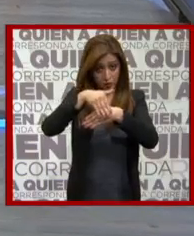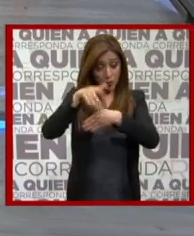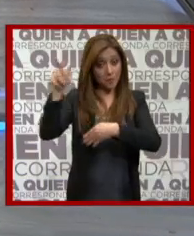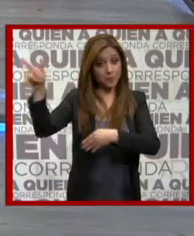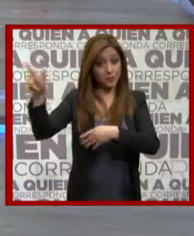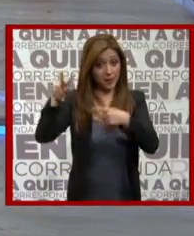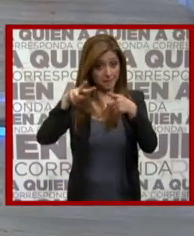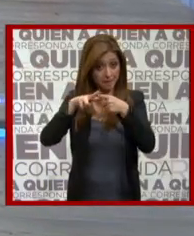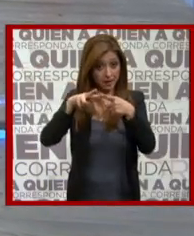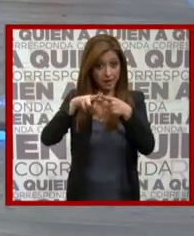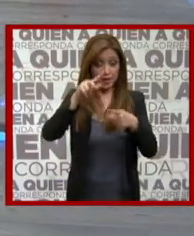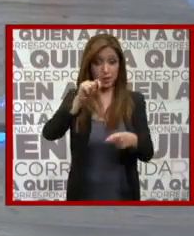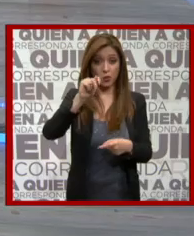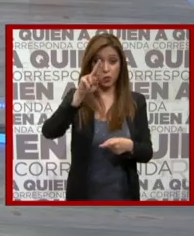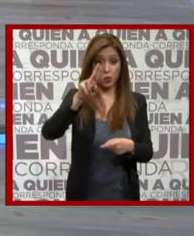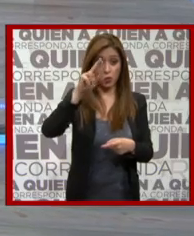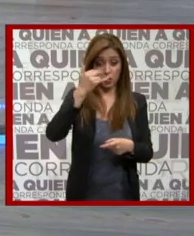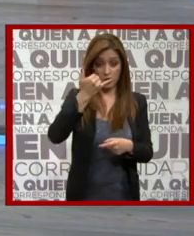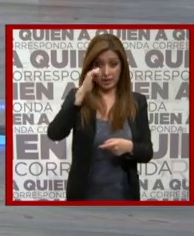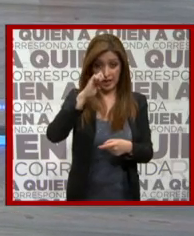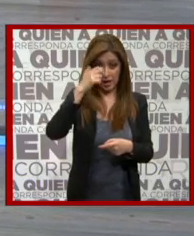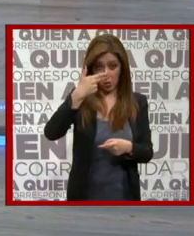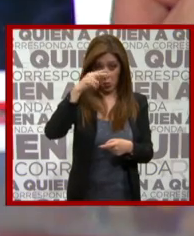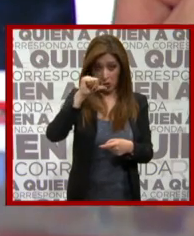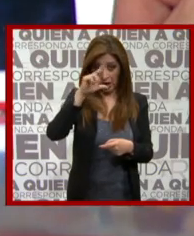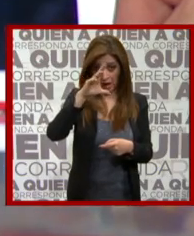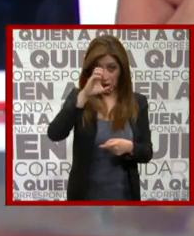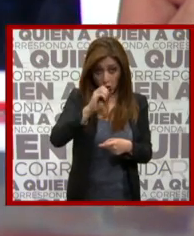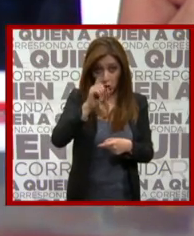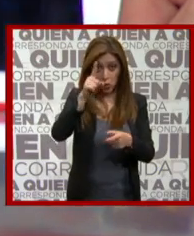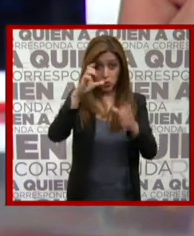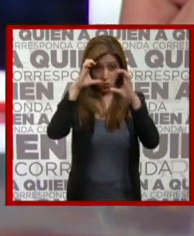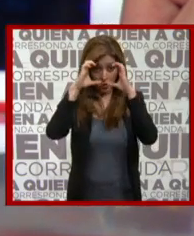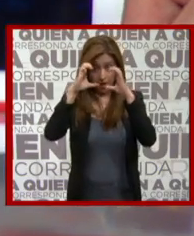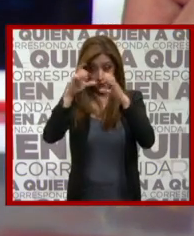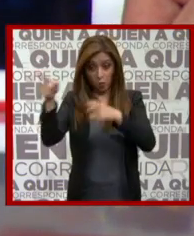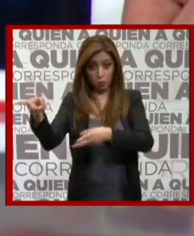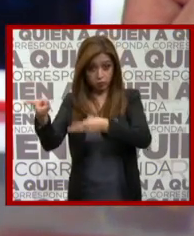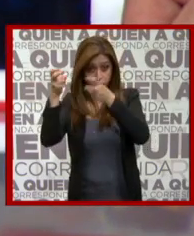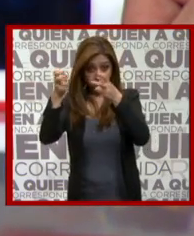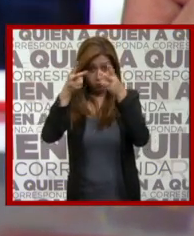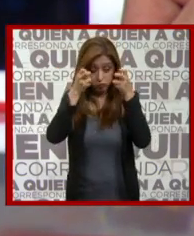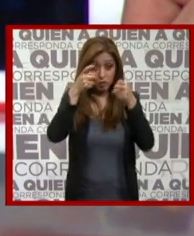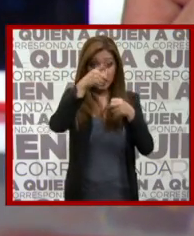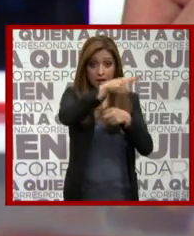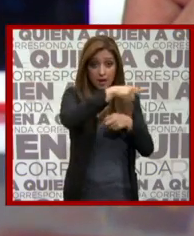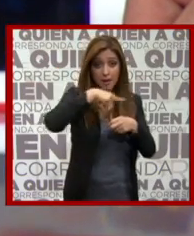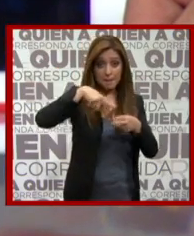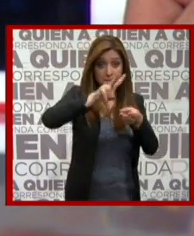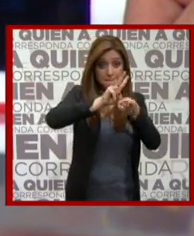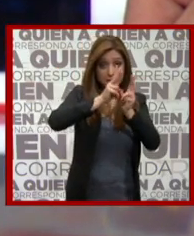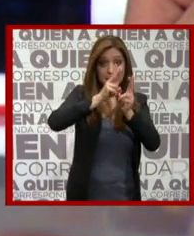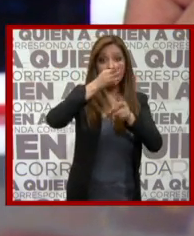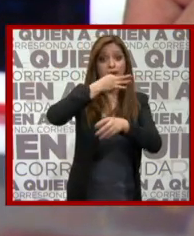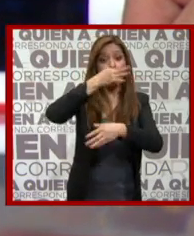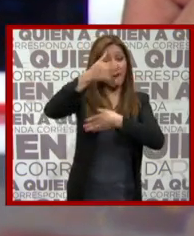parque de Tullehualco, aviso, tenga cuidado, en este parque asaltan. Los vecinos ya te están avisando que en este parque